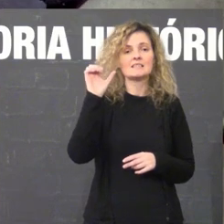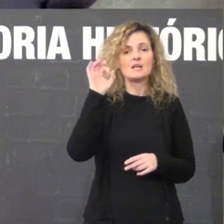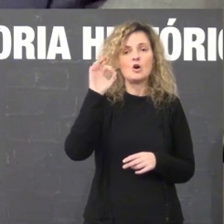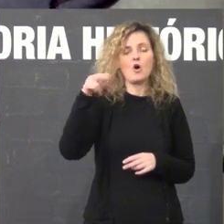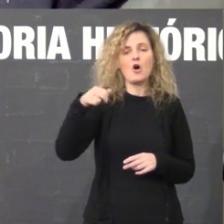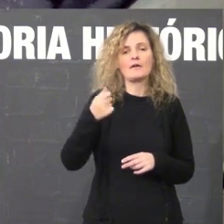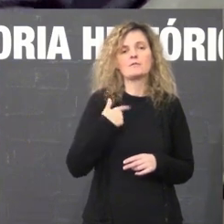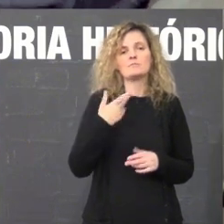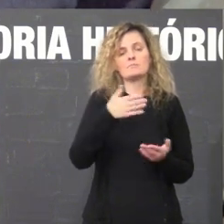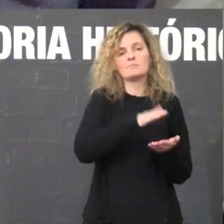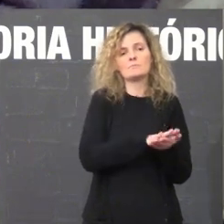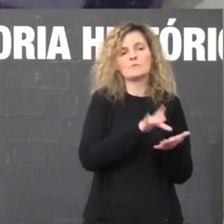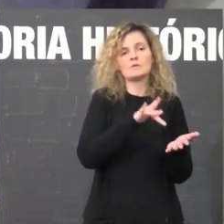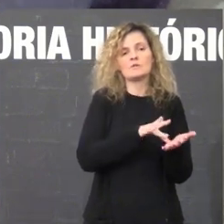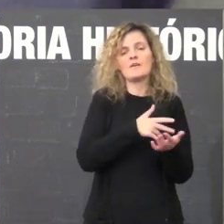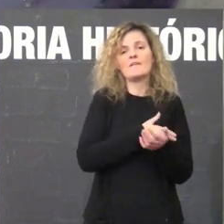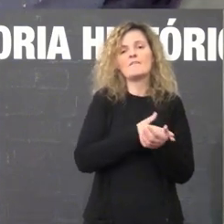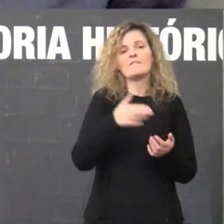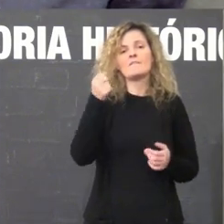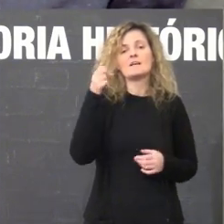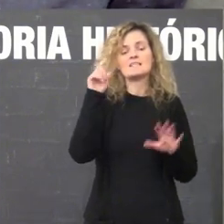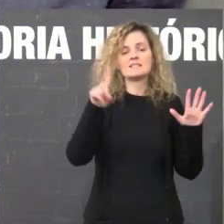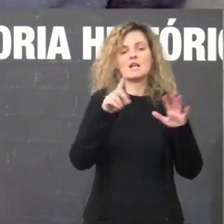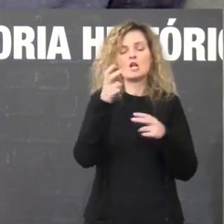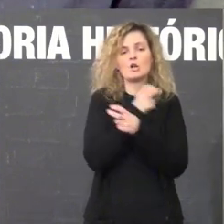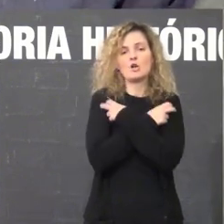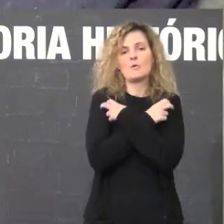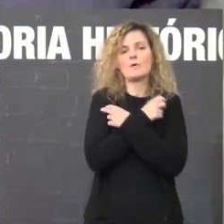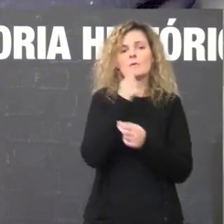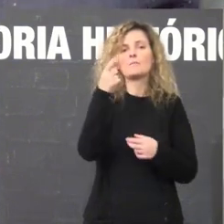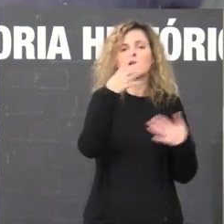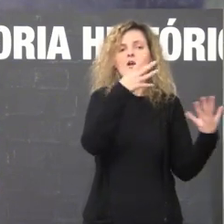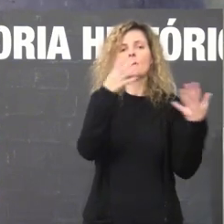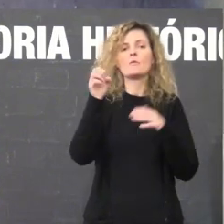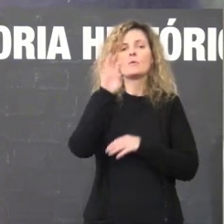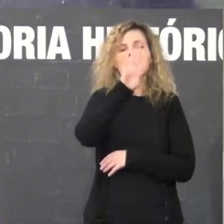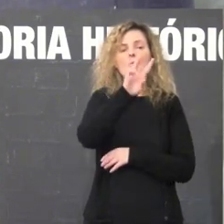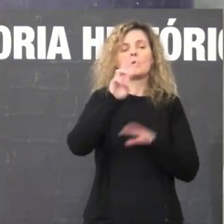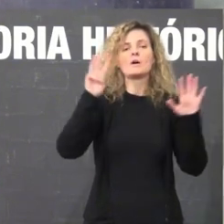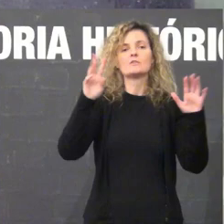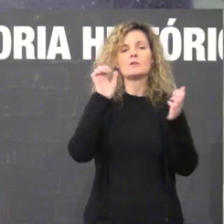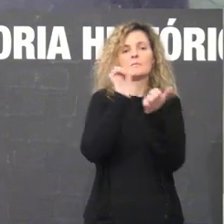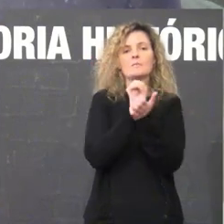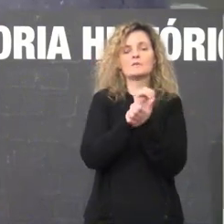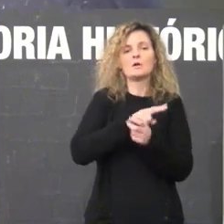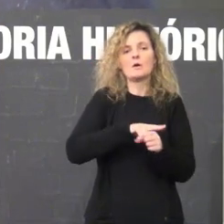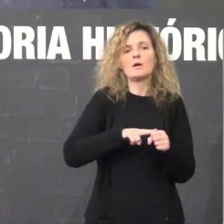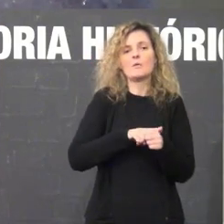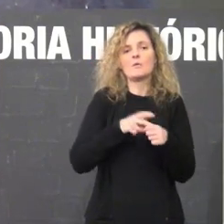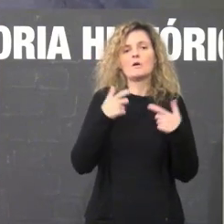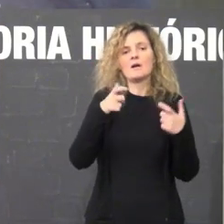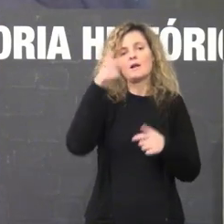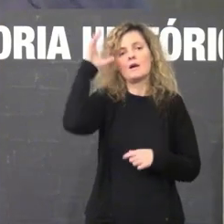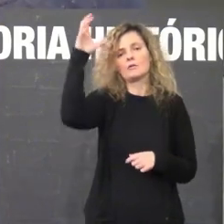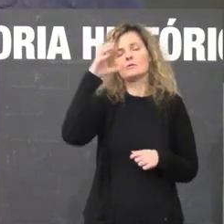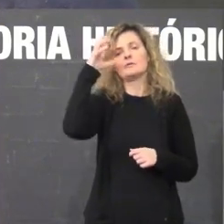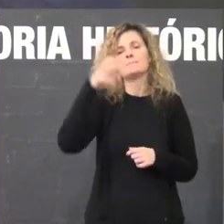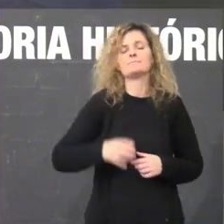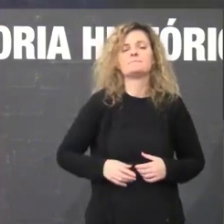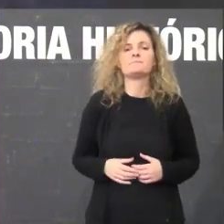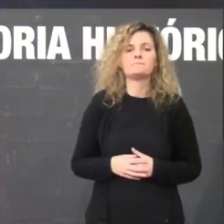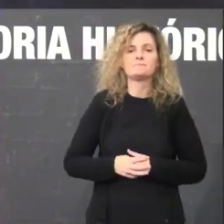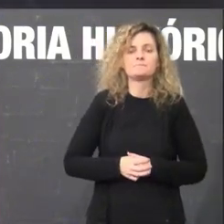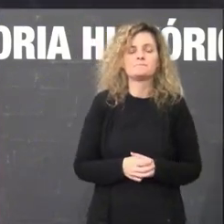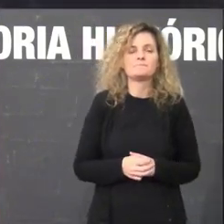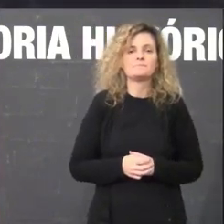asesinados por el verdugo falangista el 6 de noviembre de 1948 en la prisión provincial de la Coruña